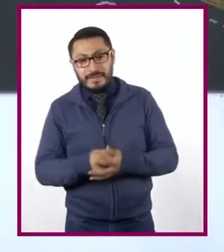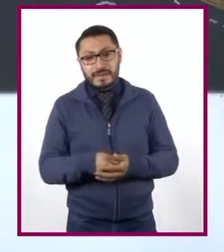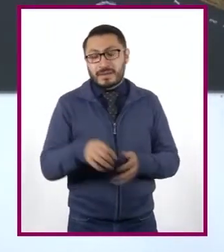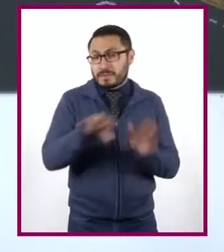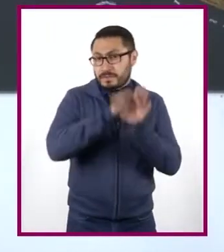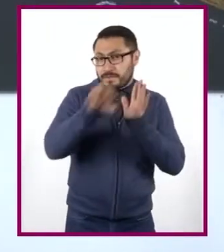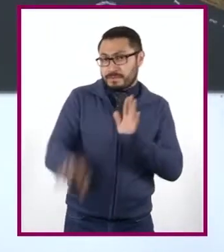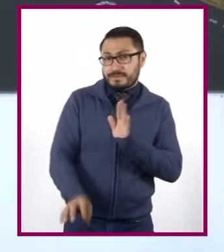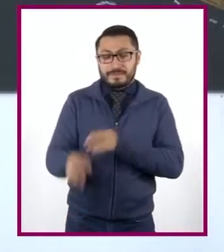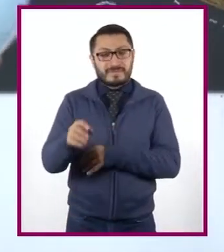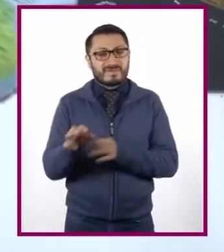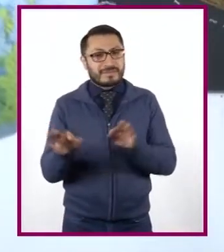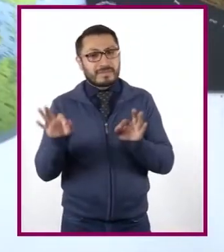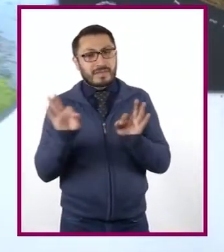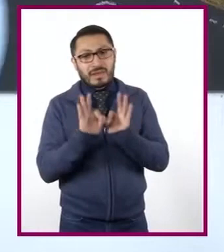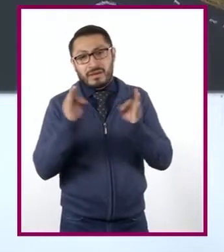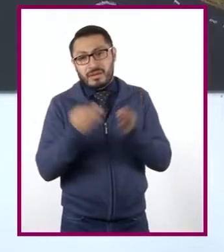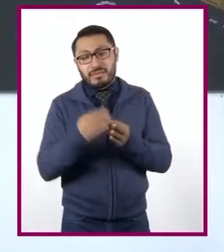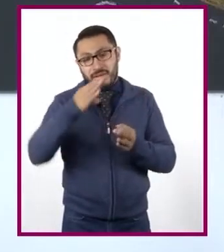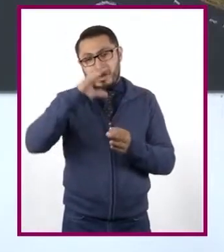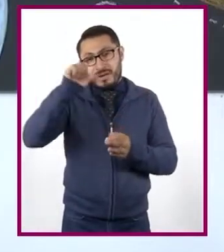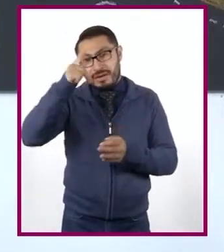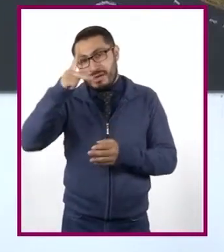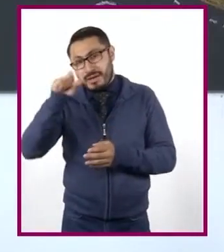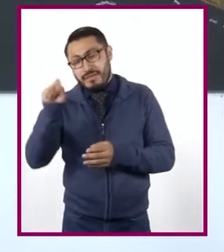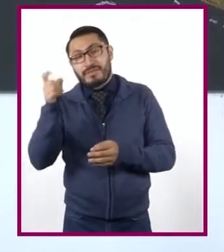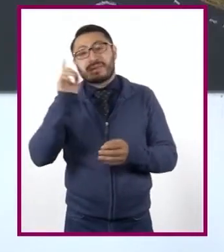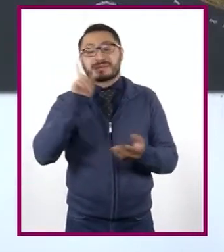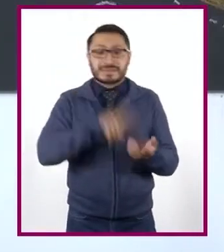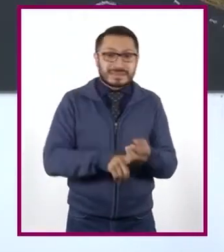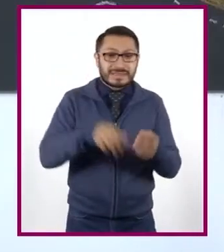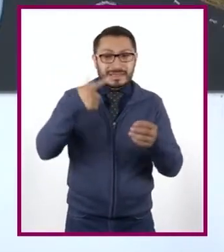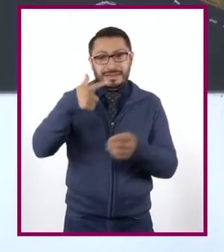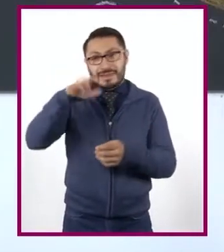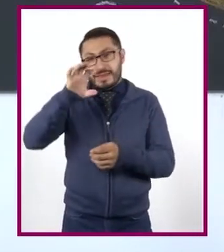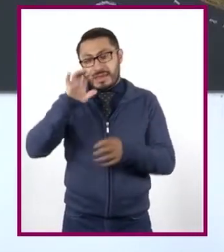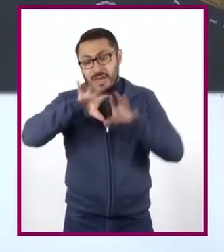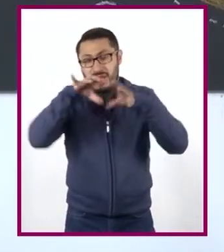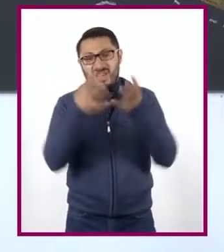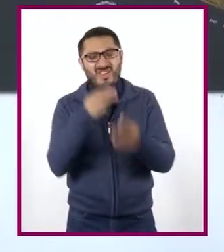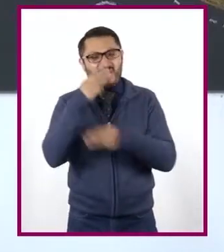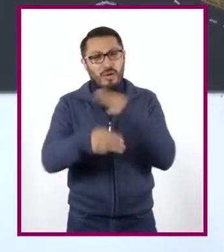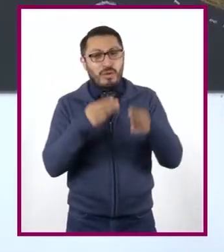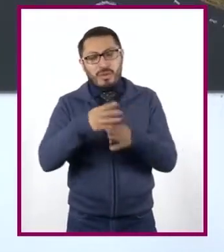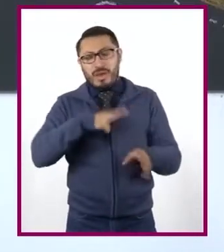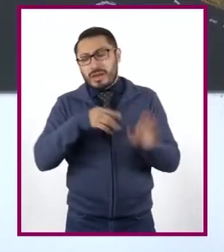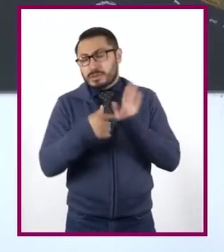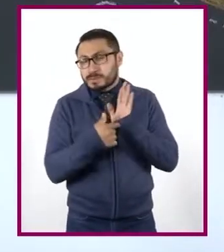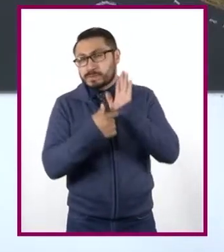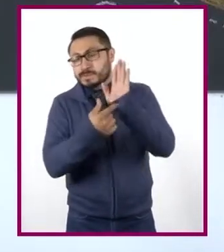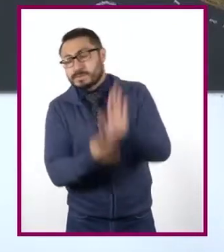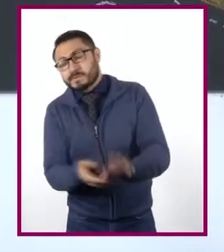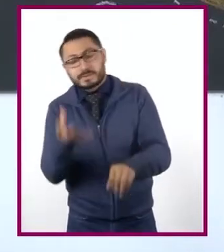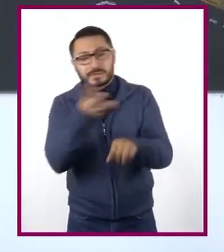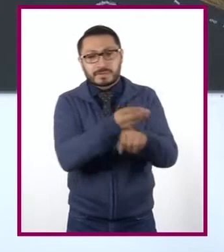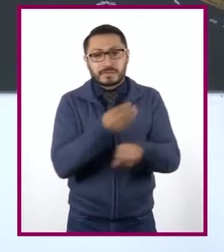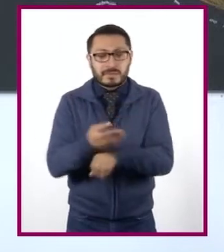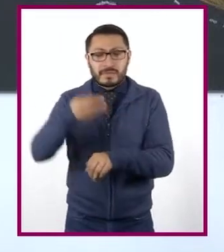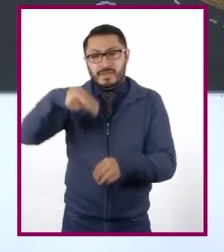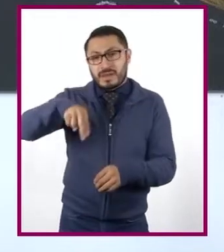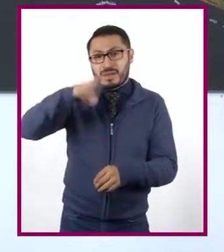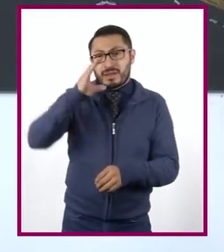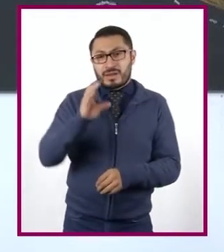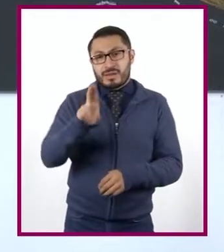Por ejemplo, el modelo de las capas internas de la geosfera, que muestra componentes y profundidad del núcleo, manto